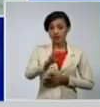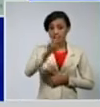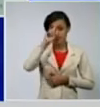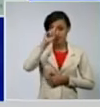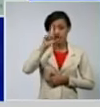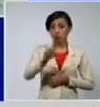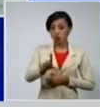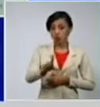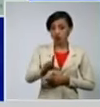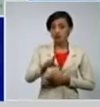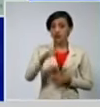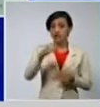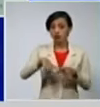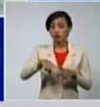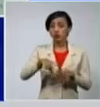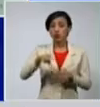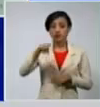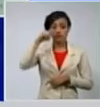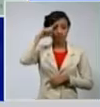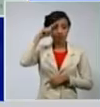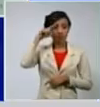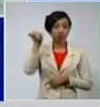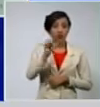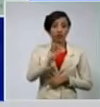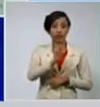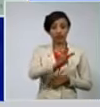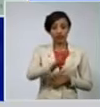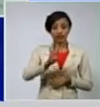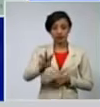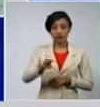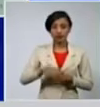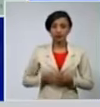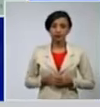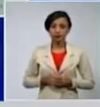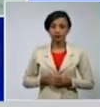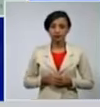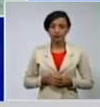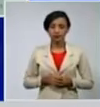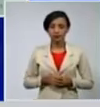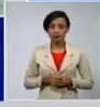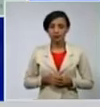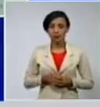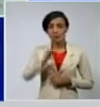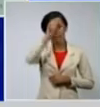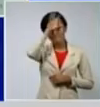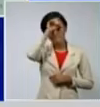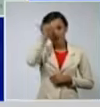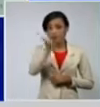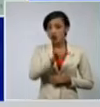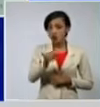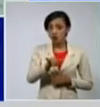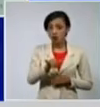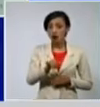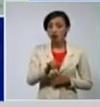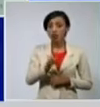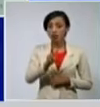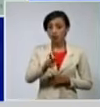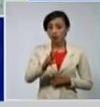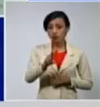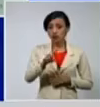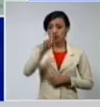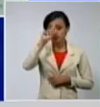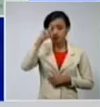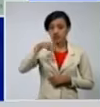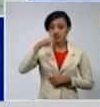Guane, Minas de Matajambre, San Juan y Martínez con 2 cada uno,